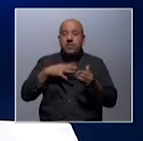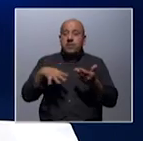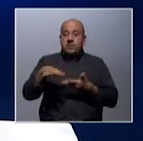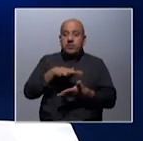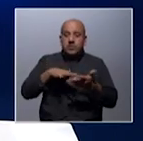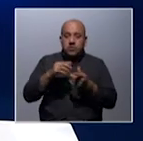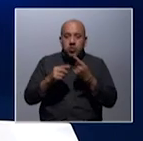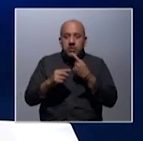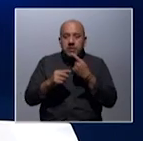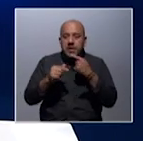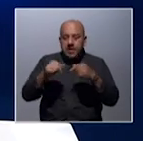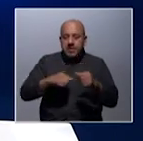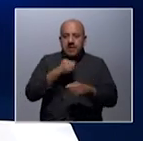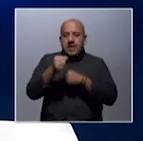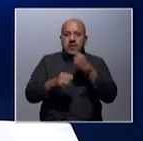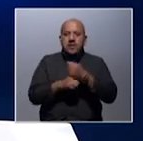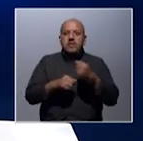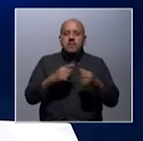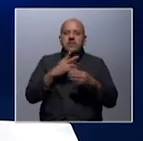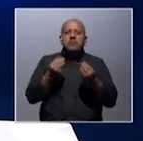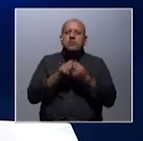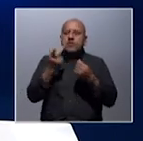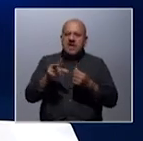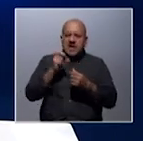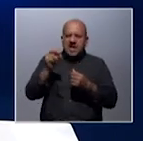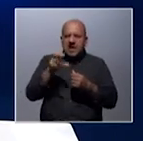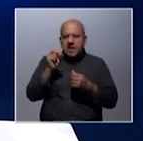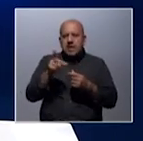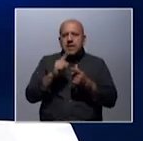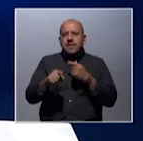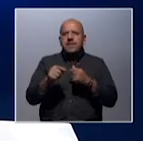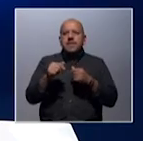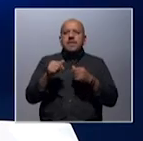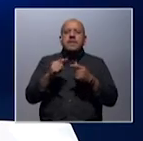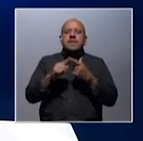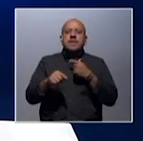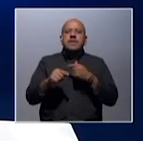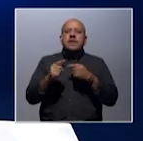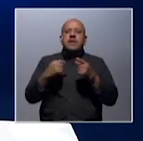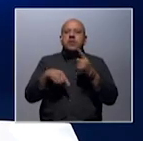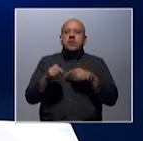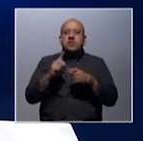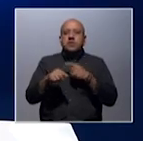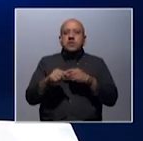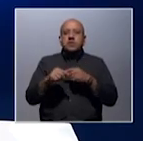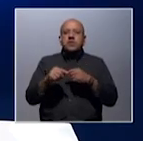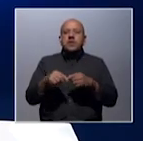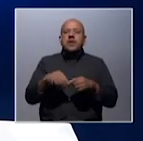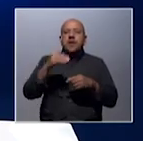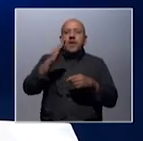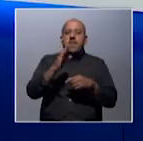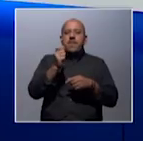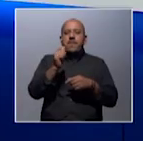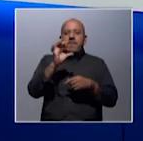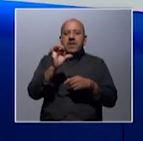es lógico. Es un año en el que vivimos mucha crítica y mucho posicionarse en un lugar. Y en ese sentido, Metele que son pasteles